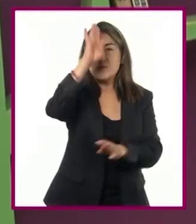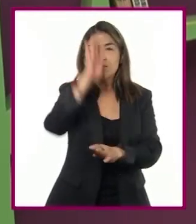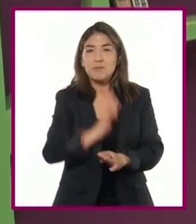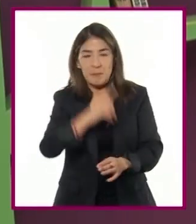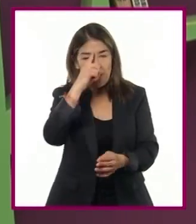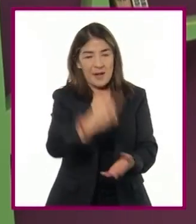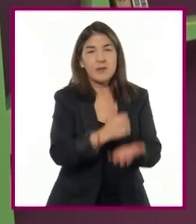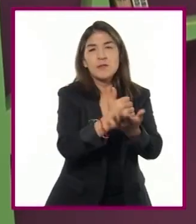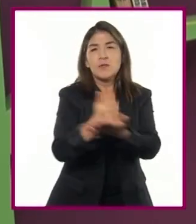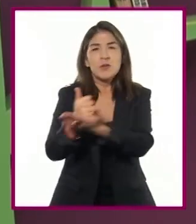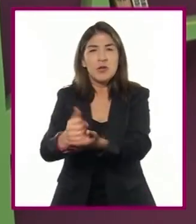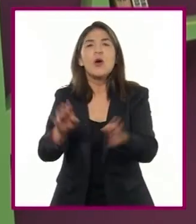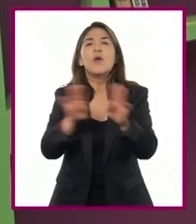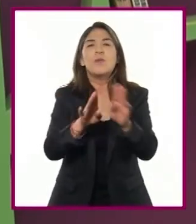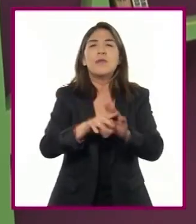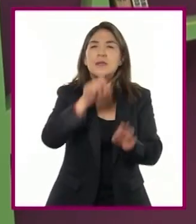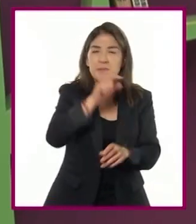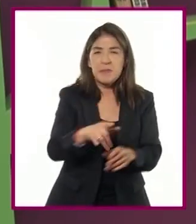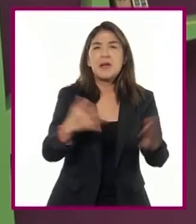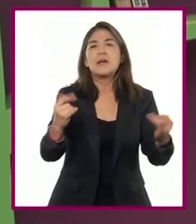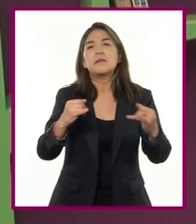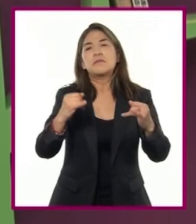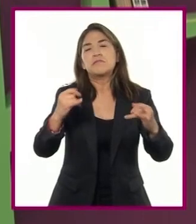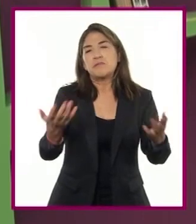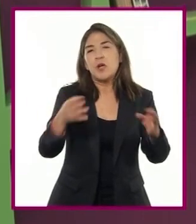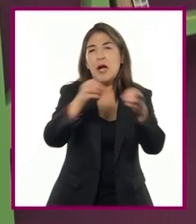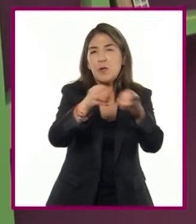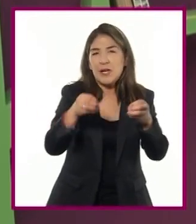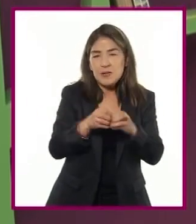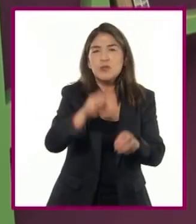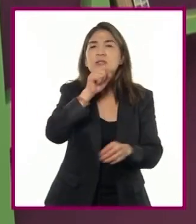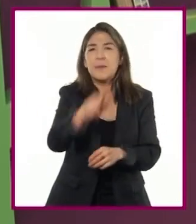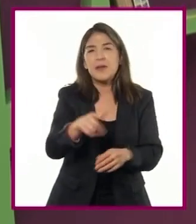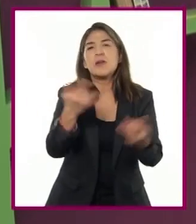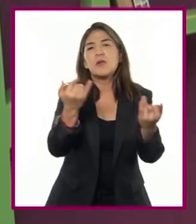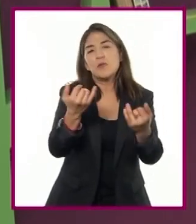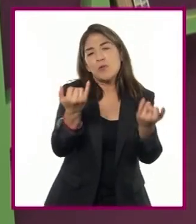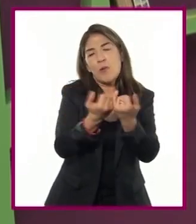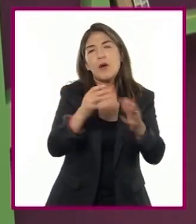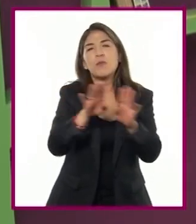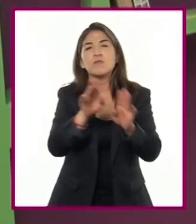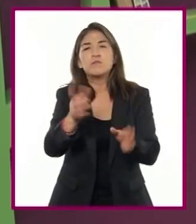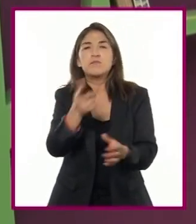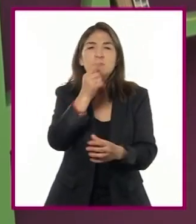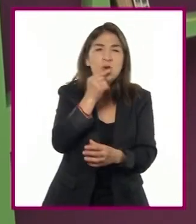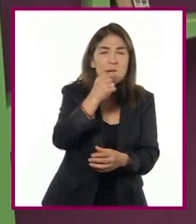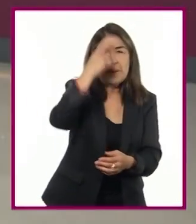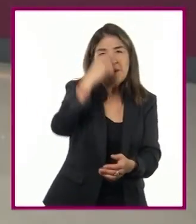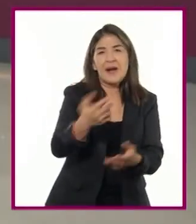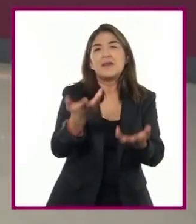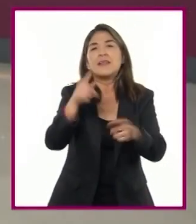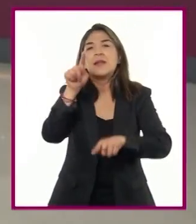también una organización e incluso la autoridad misma. Esto dependerá de la magnitud del conflicto.